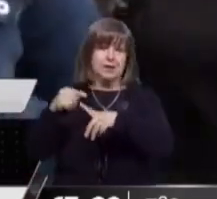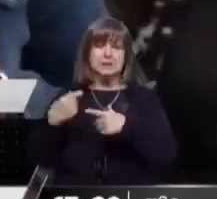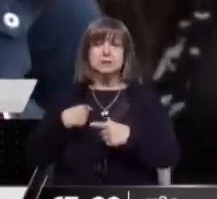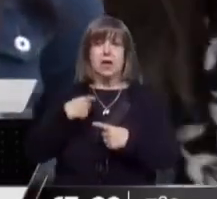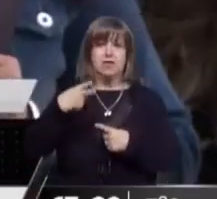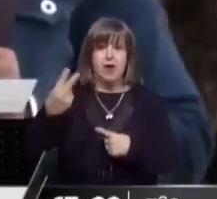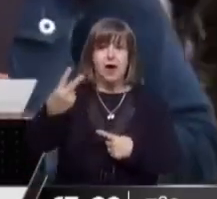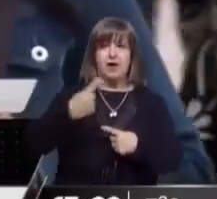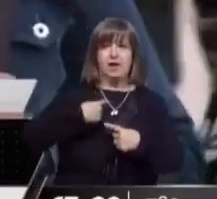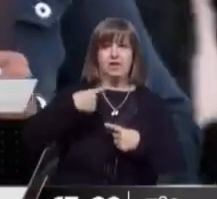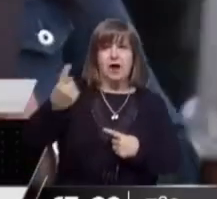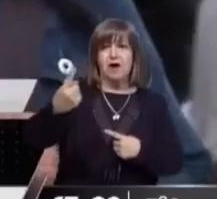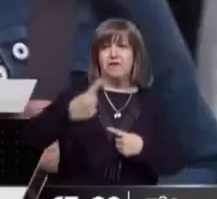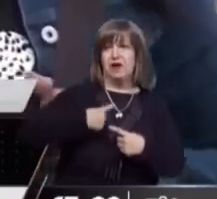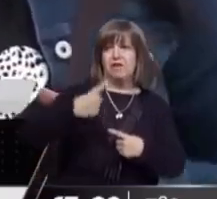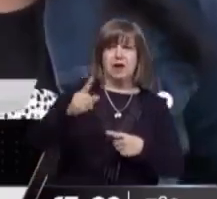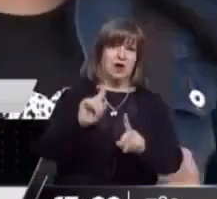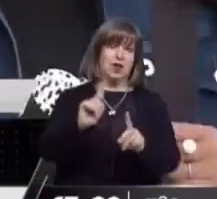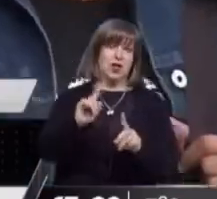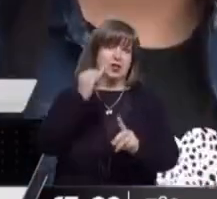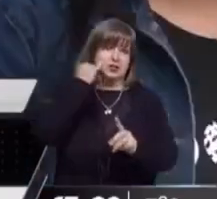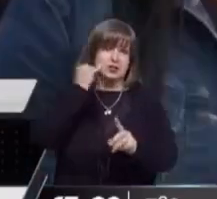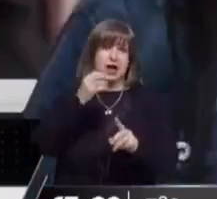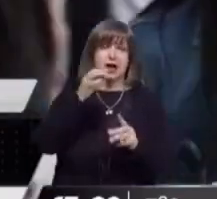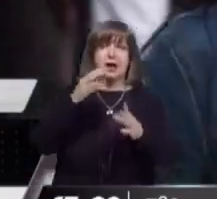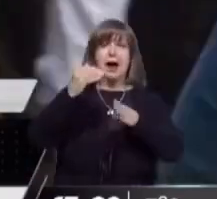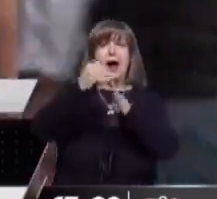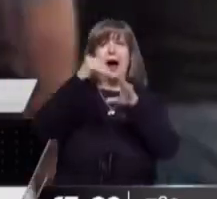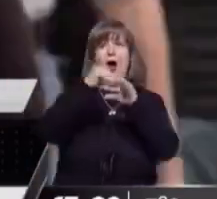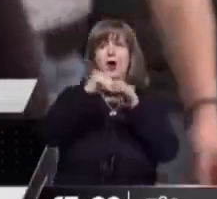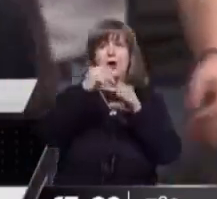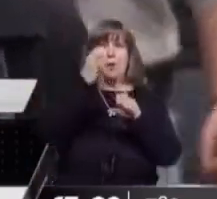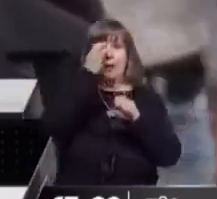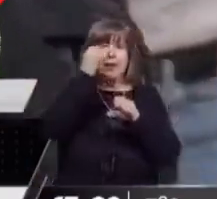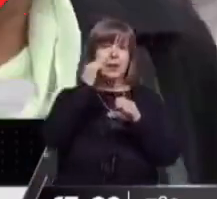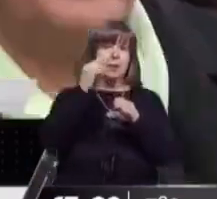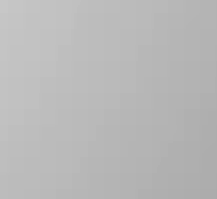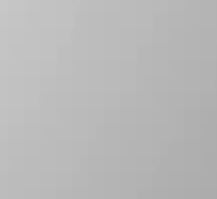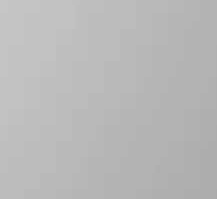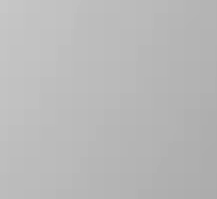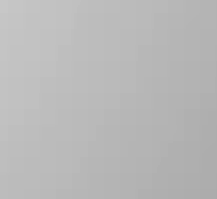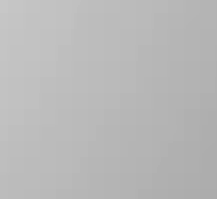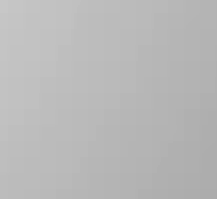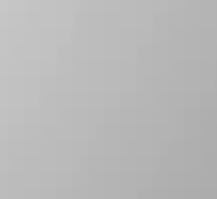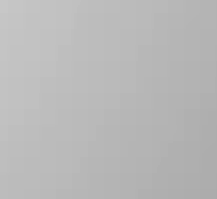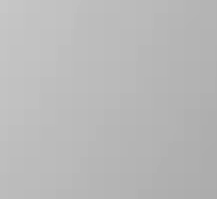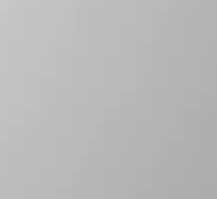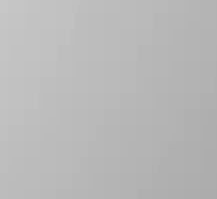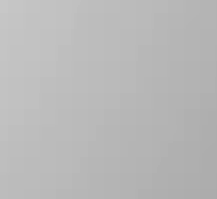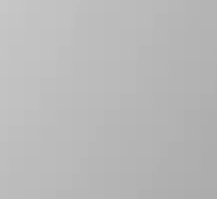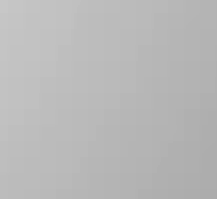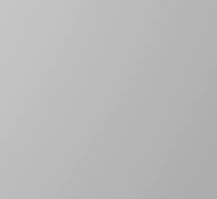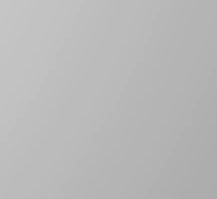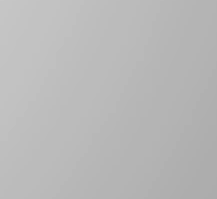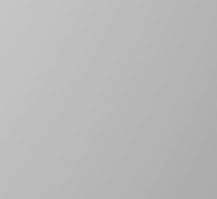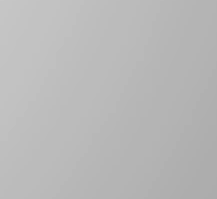a la mitad, hay un ahorro de entre 20.000 y 25.000 pesos por mes para cada empleado de comercio.